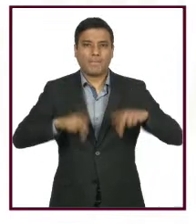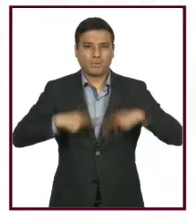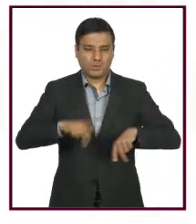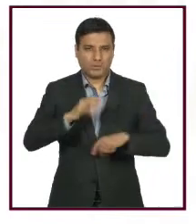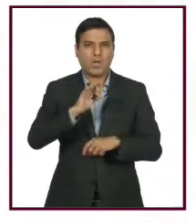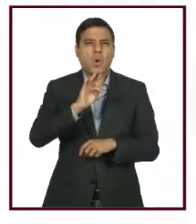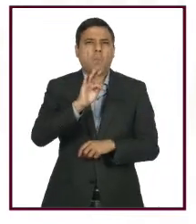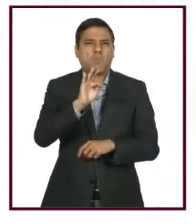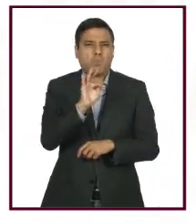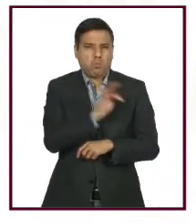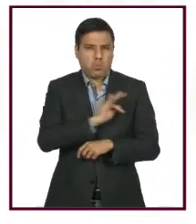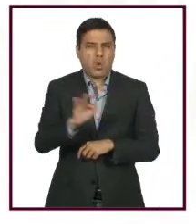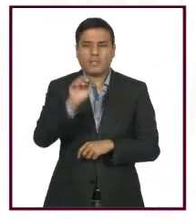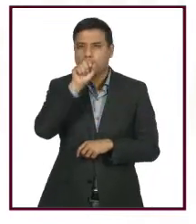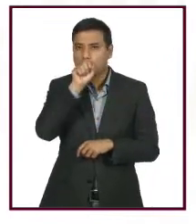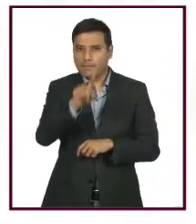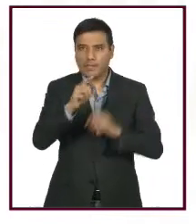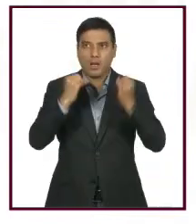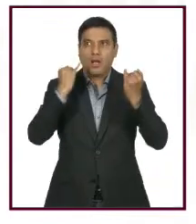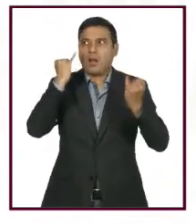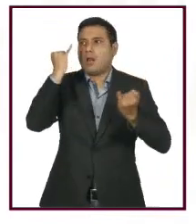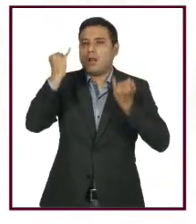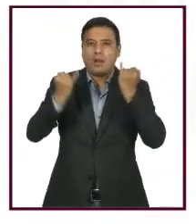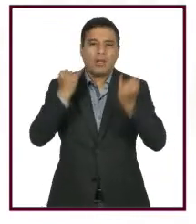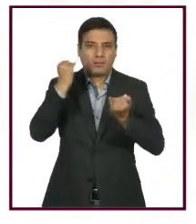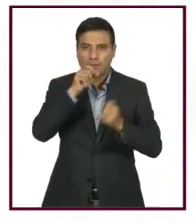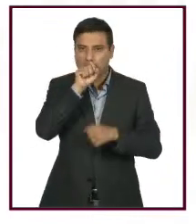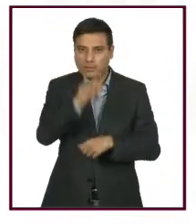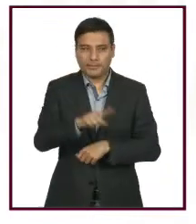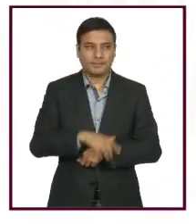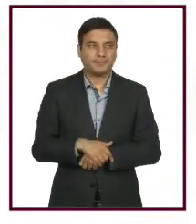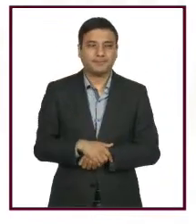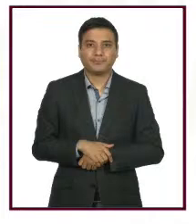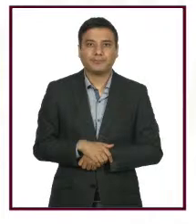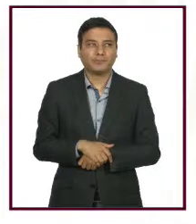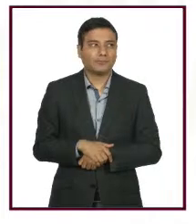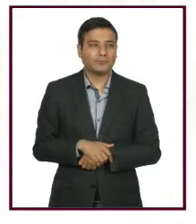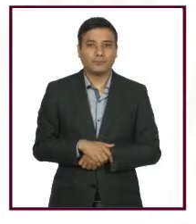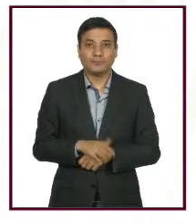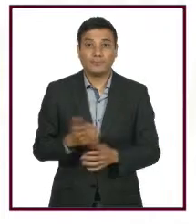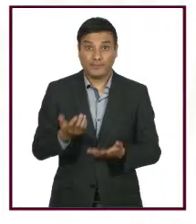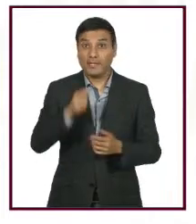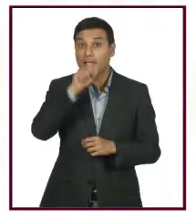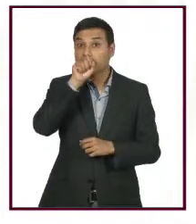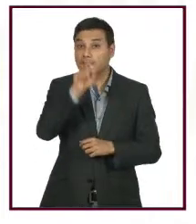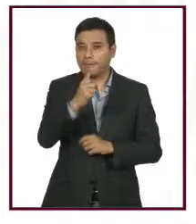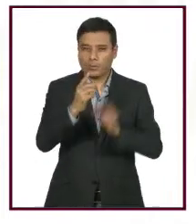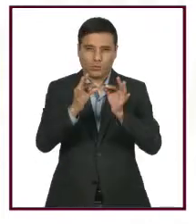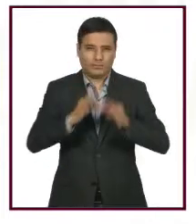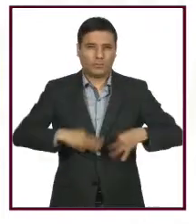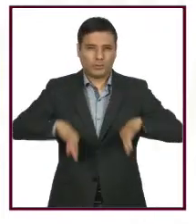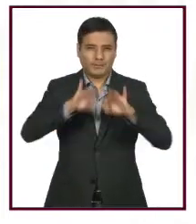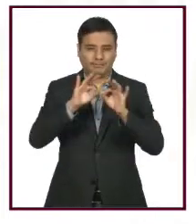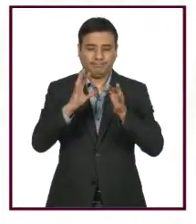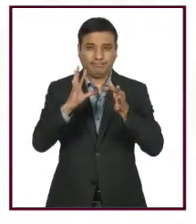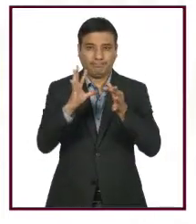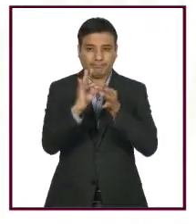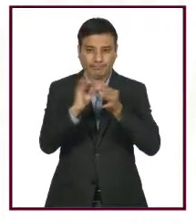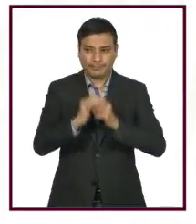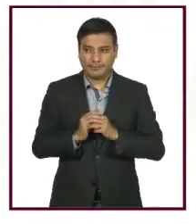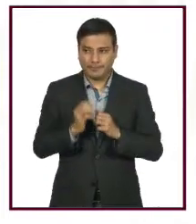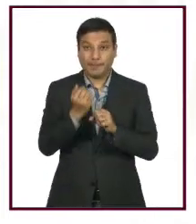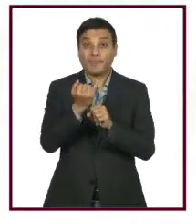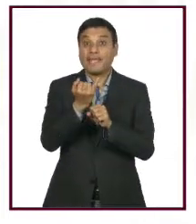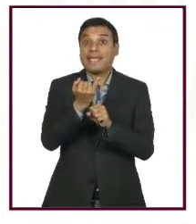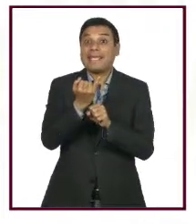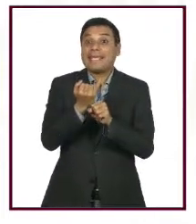presentar sintomatología psicótica. También, por ejemplo, y aquí también algo importante, en estudios en los que se